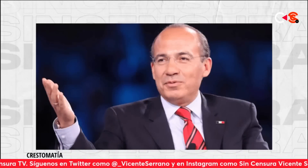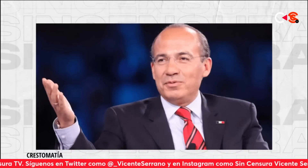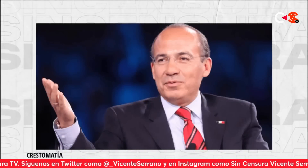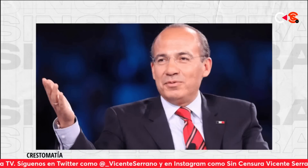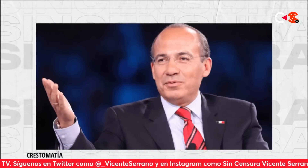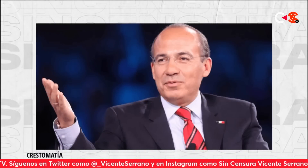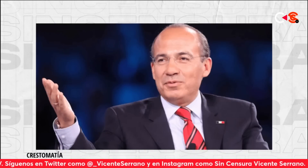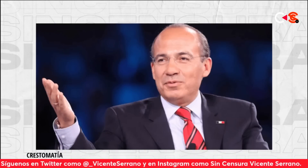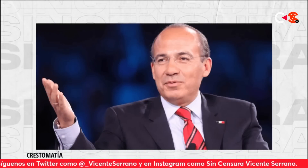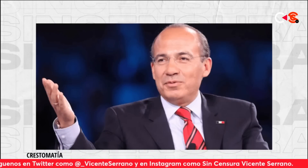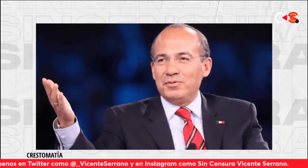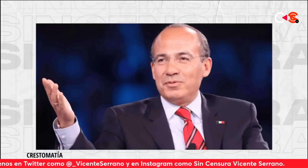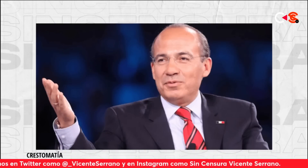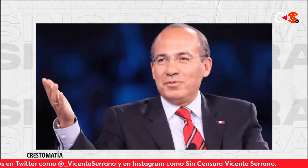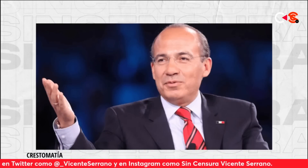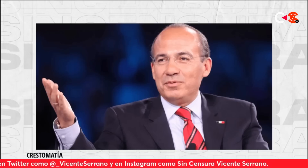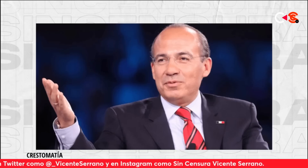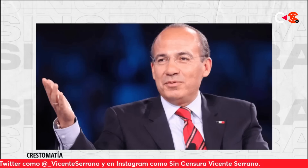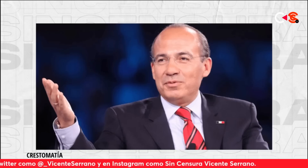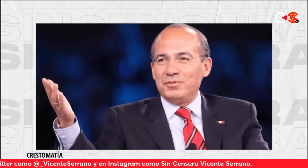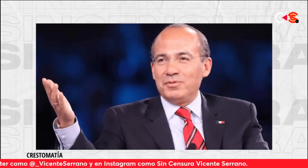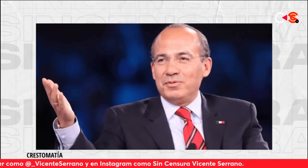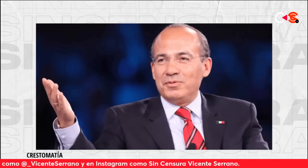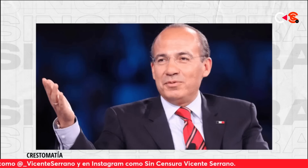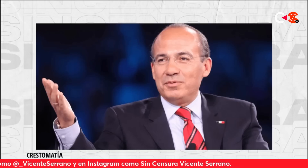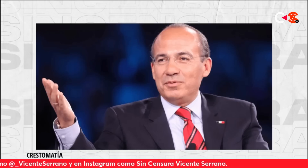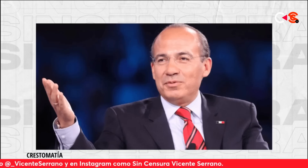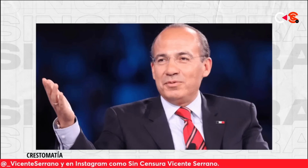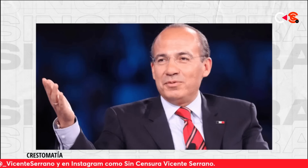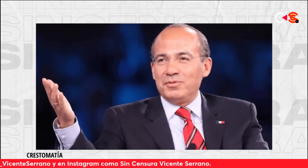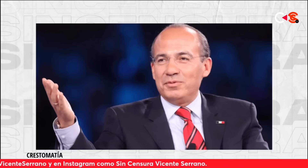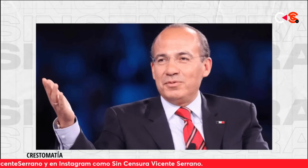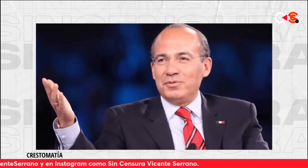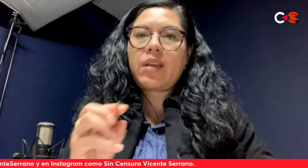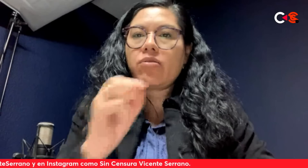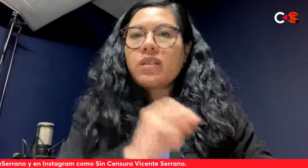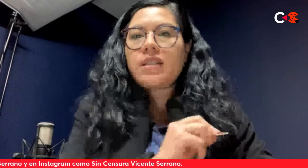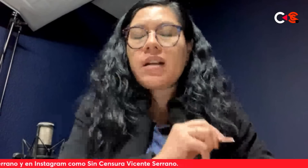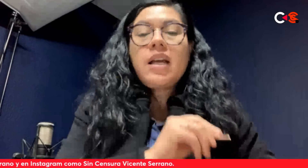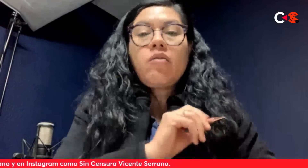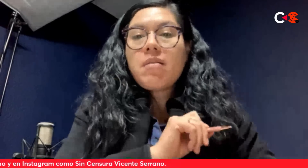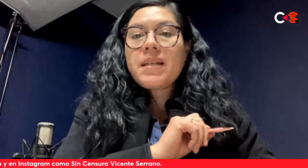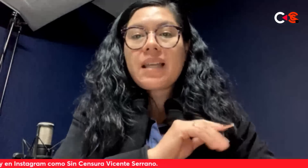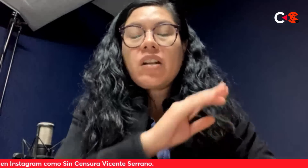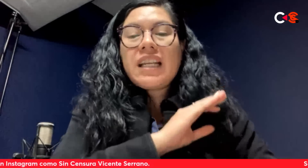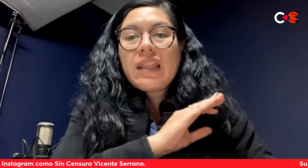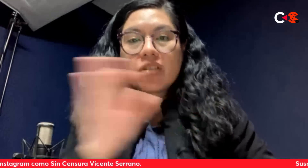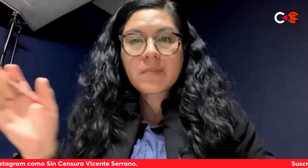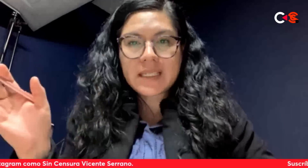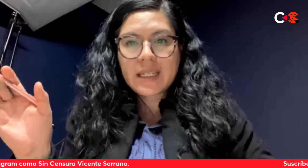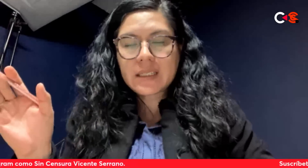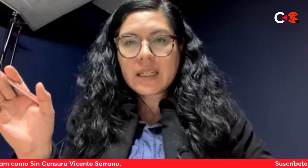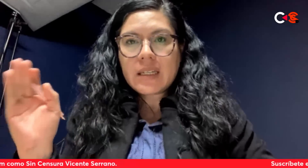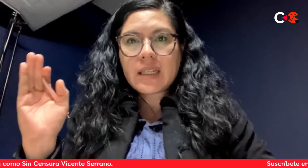defensores del FOBAPROA en el Congreso el 12 de diciembre de ese mismo 1998, es decir, no habían pasado ni